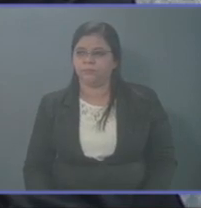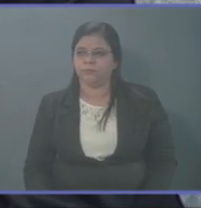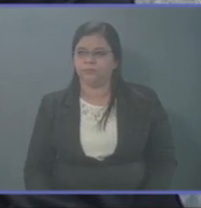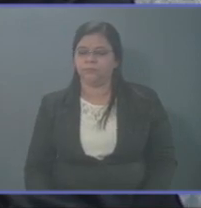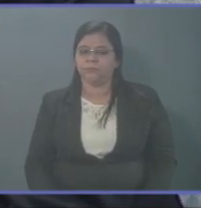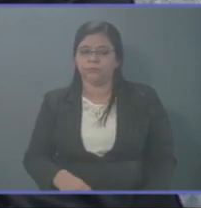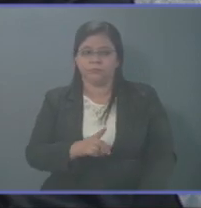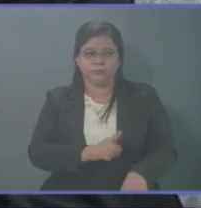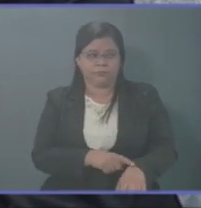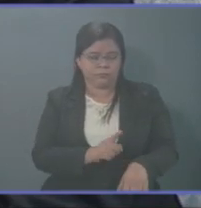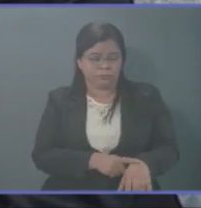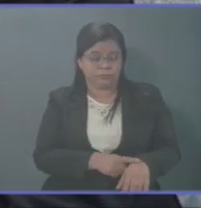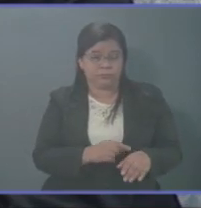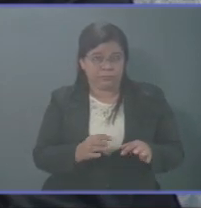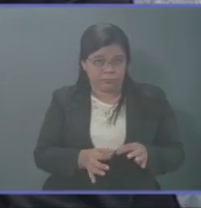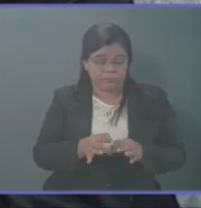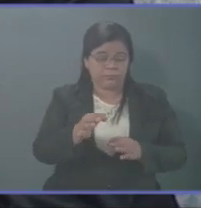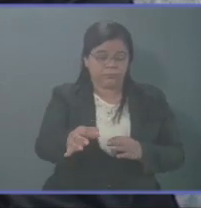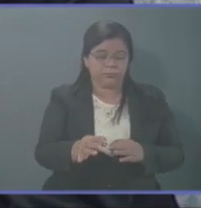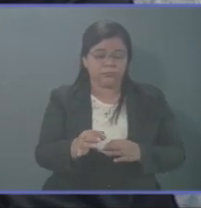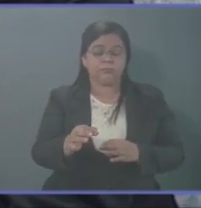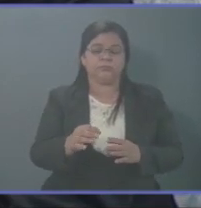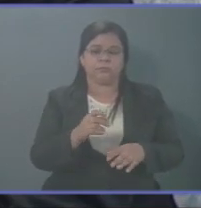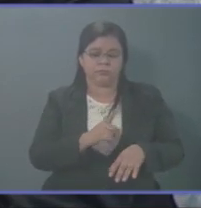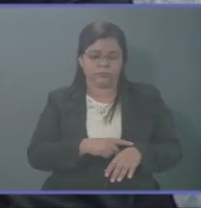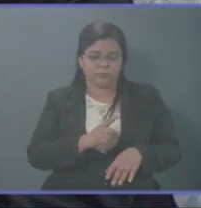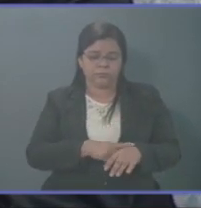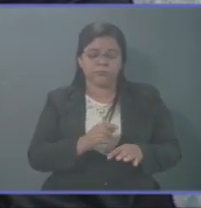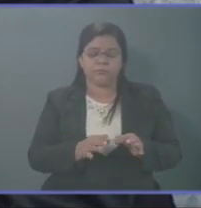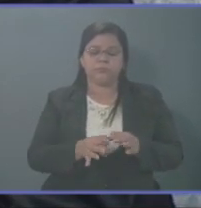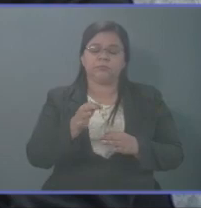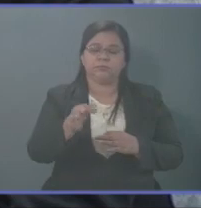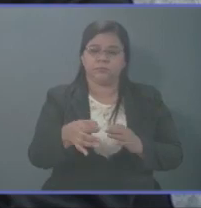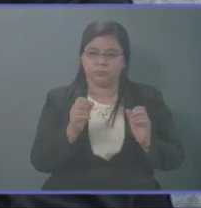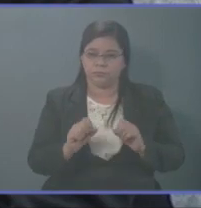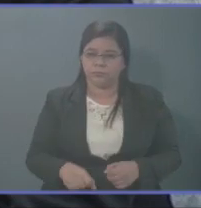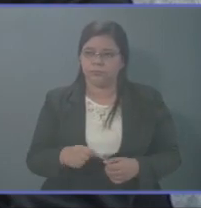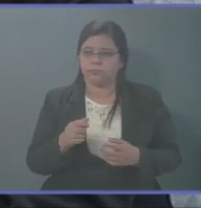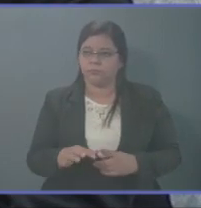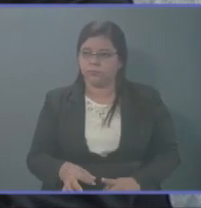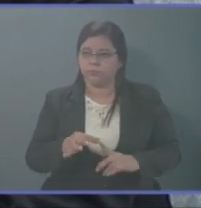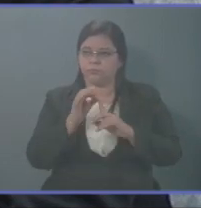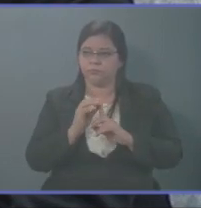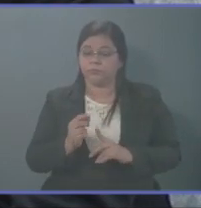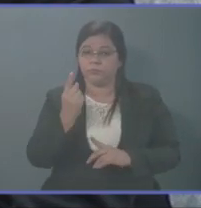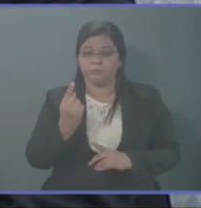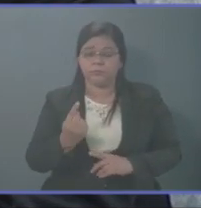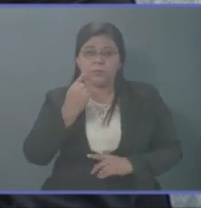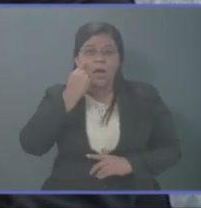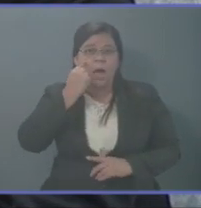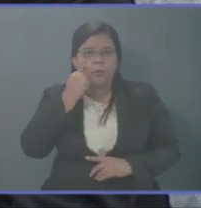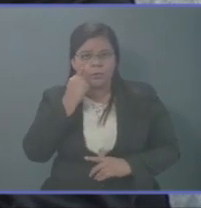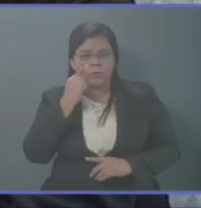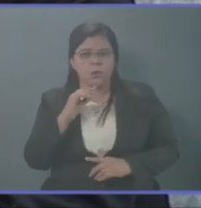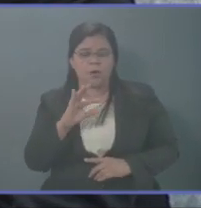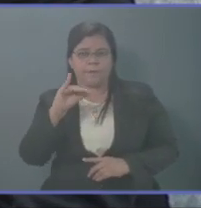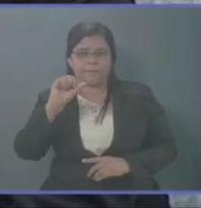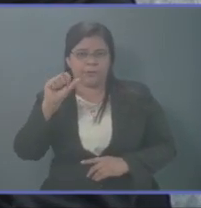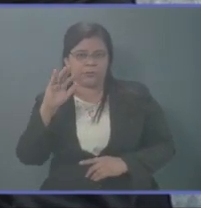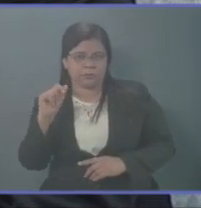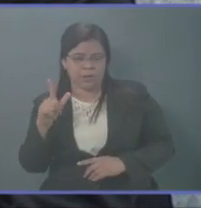Prorrógase el plazo para, artículo 14, prorrógase el plazo para efectuar el nombramiento de auditor fiscal correspondiente al periodo anual